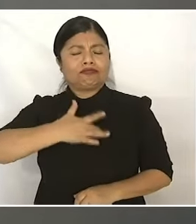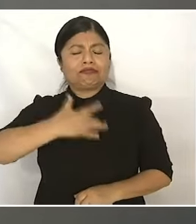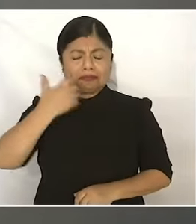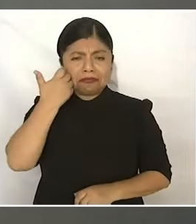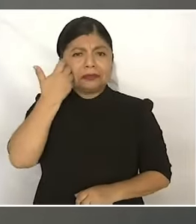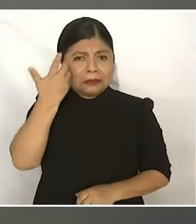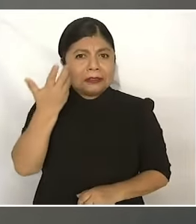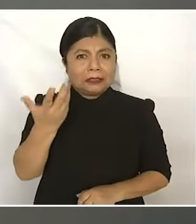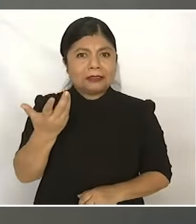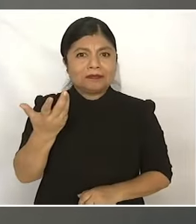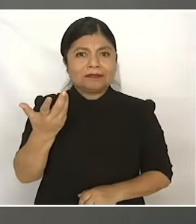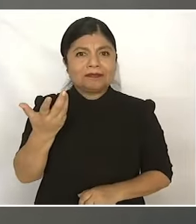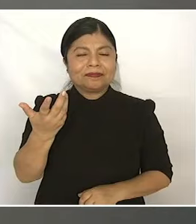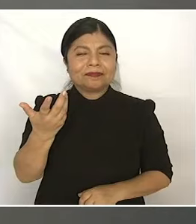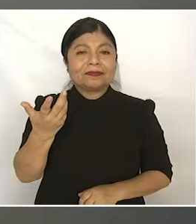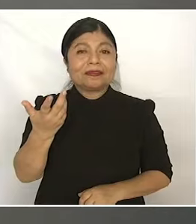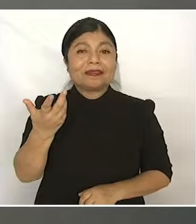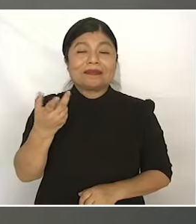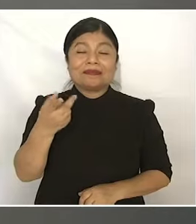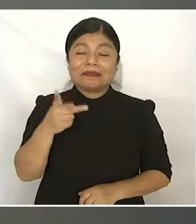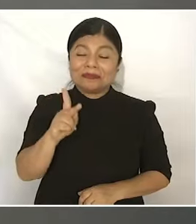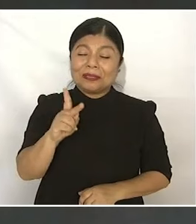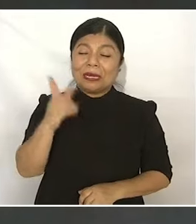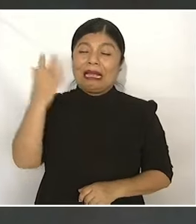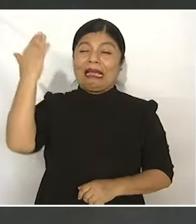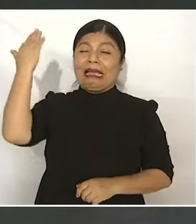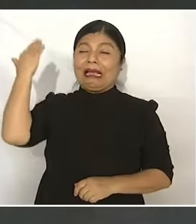el elefante que encontramos echado,